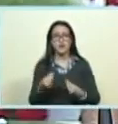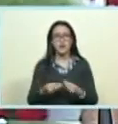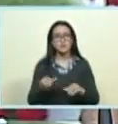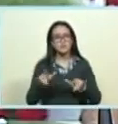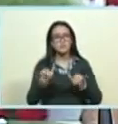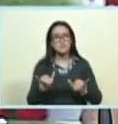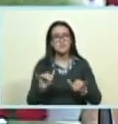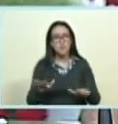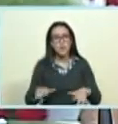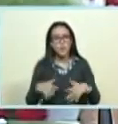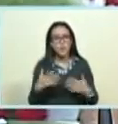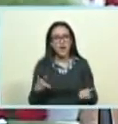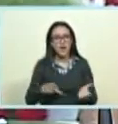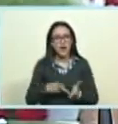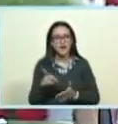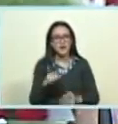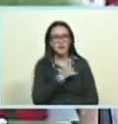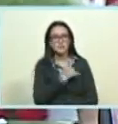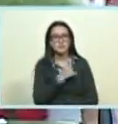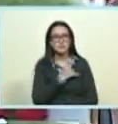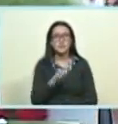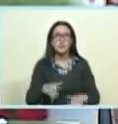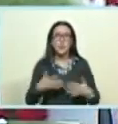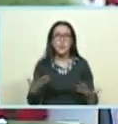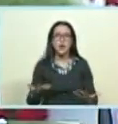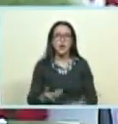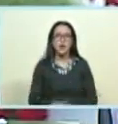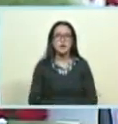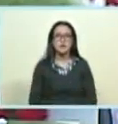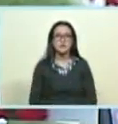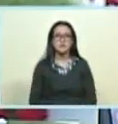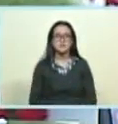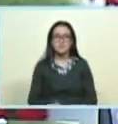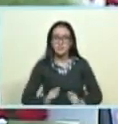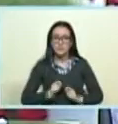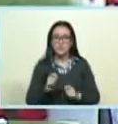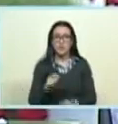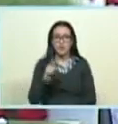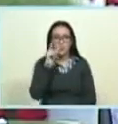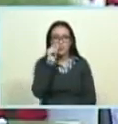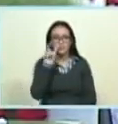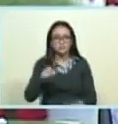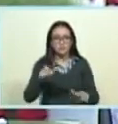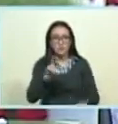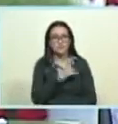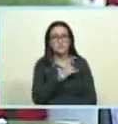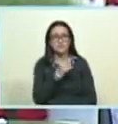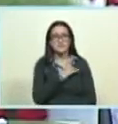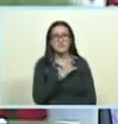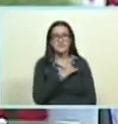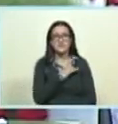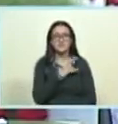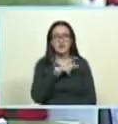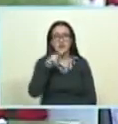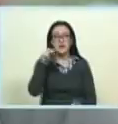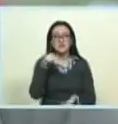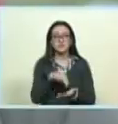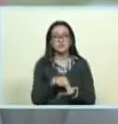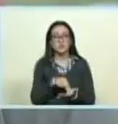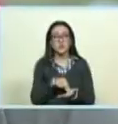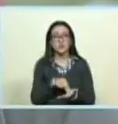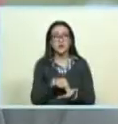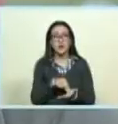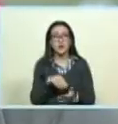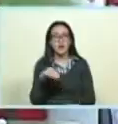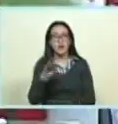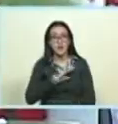¿Cuáles son las carreras que le vamos a dar a los muchachos de la Universidad Nacional